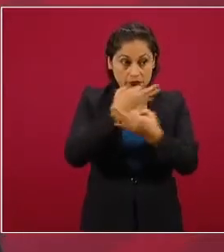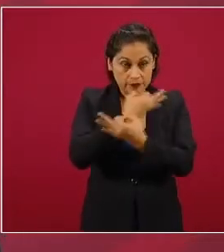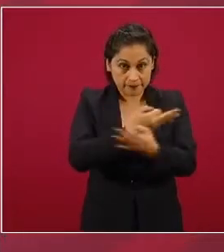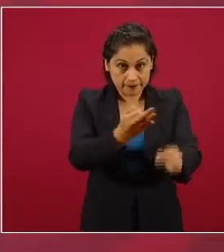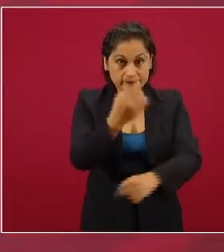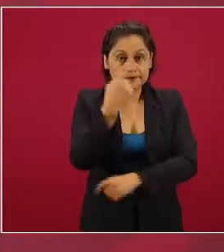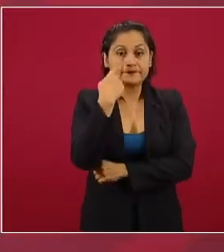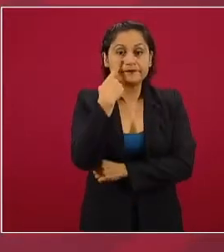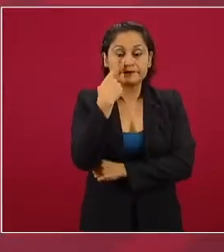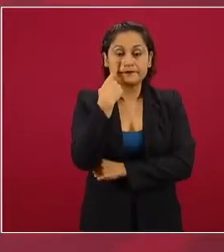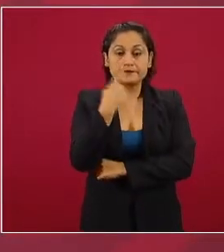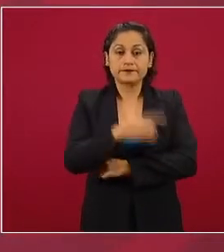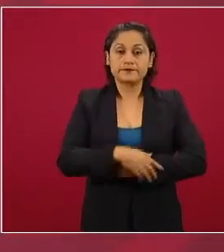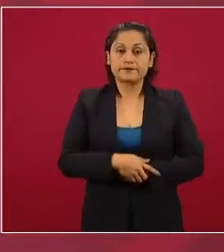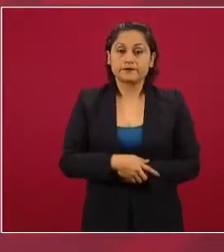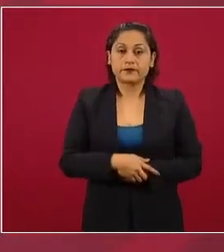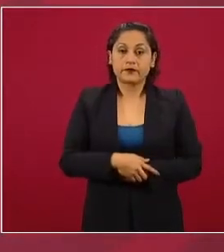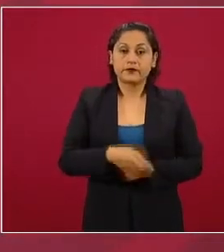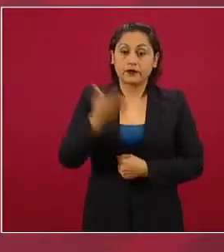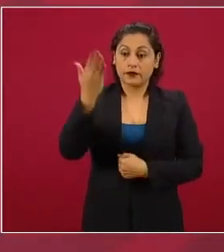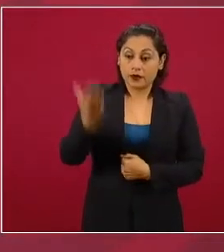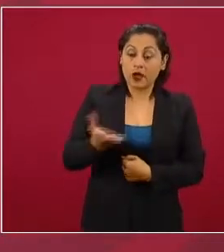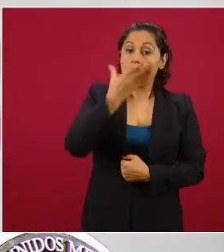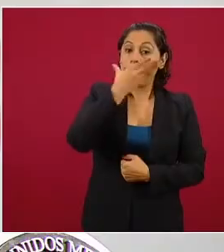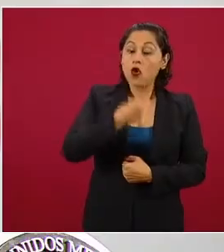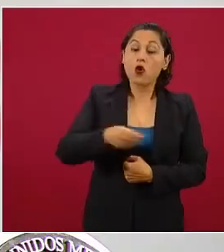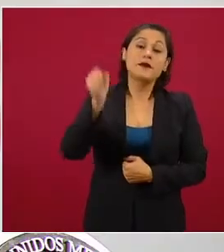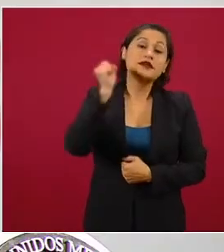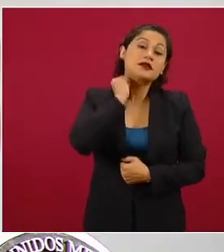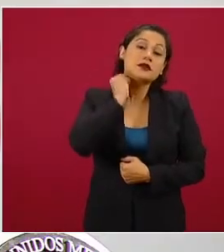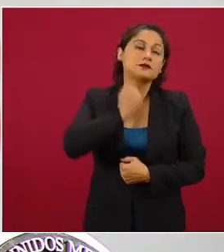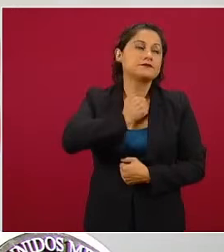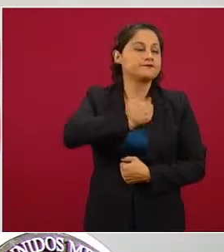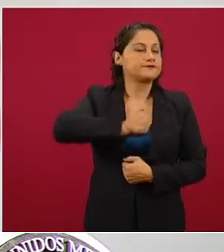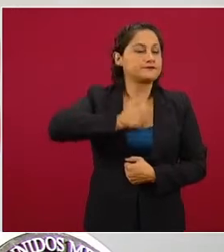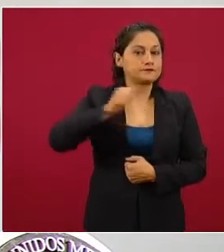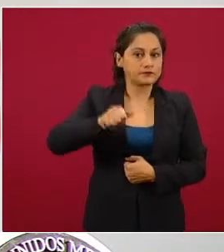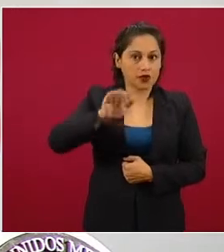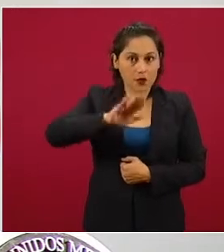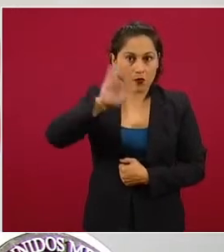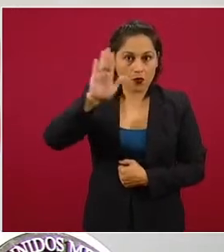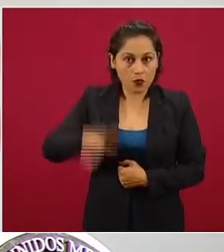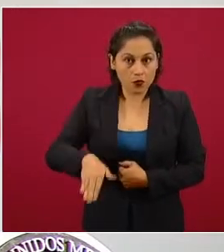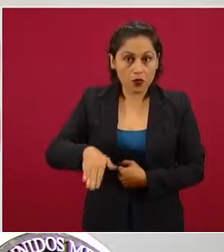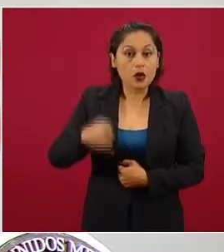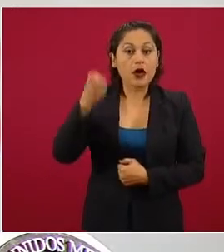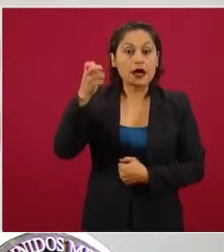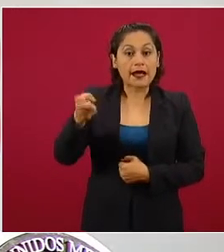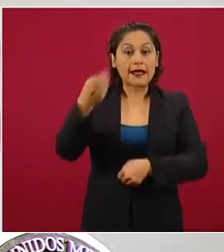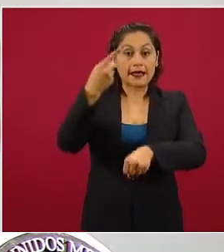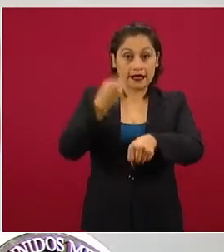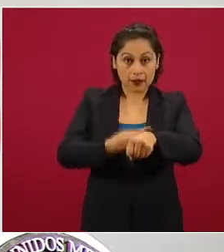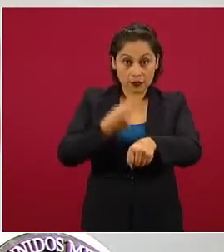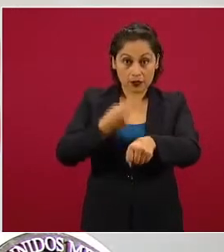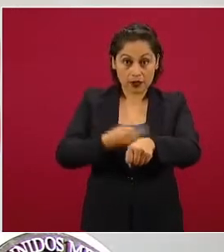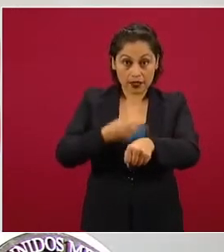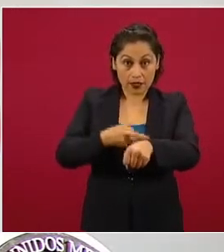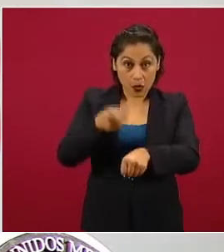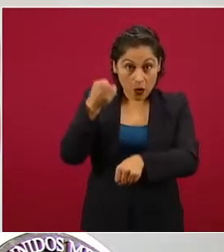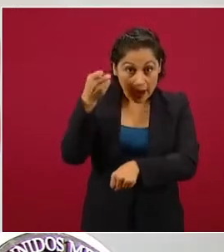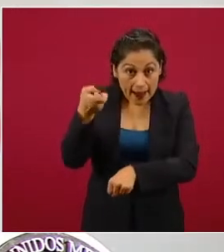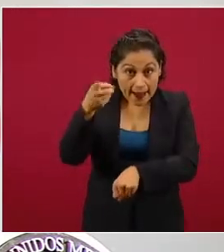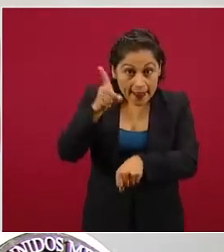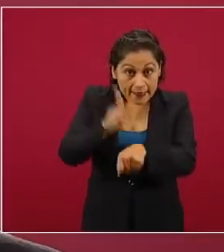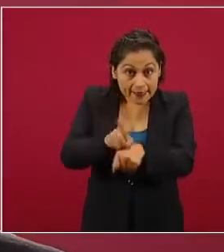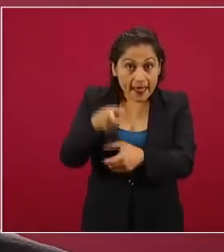primero, el senador que desafortunadamente perdió la vida no se pudo haber contagiado ese martes en el Senado. ¿Por